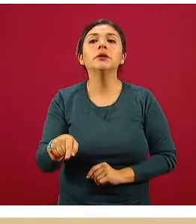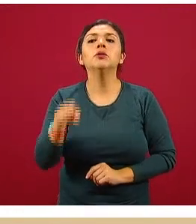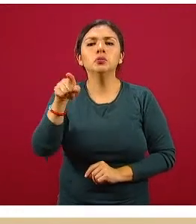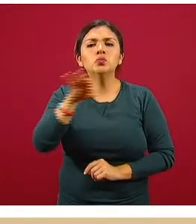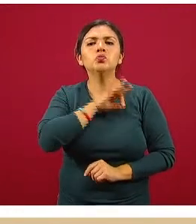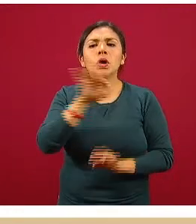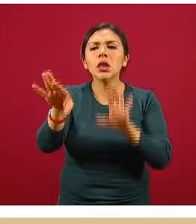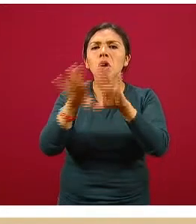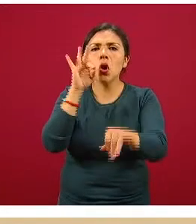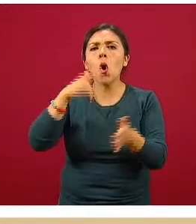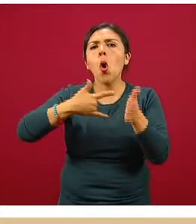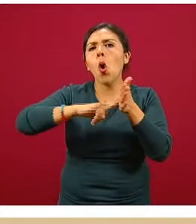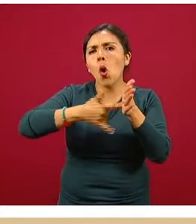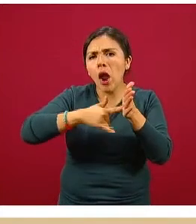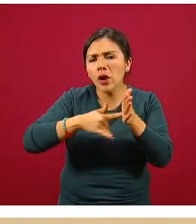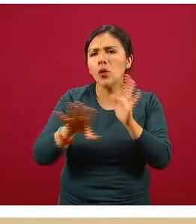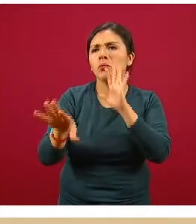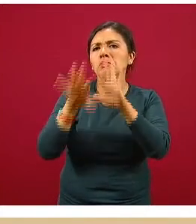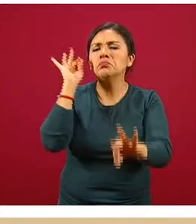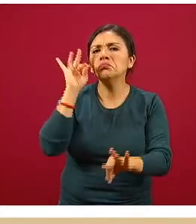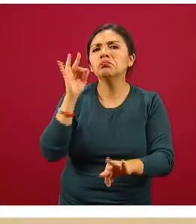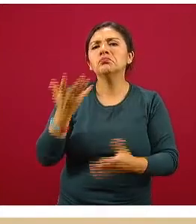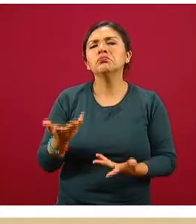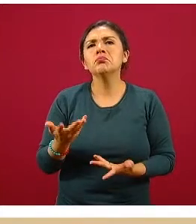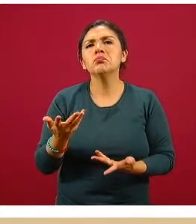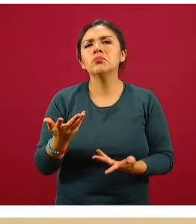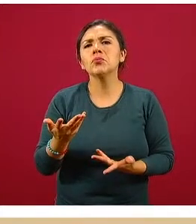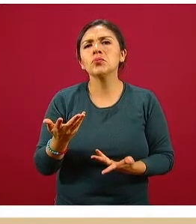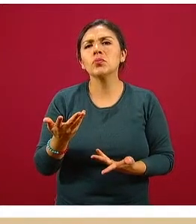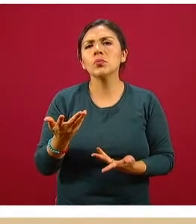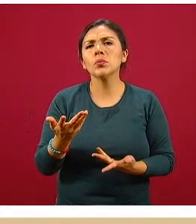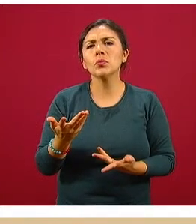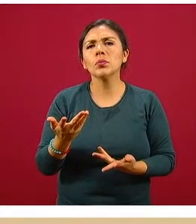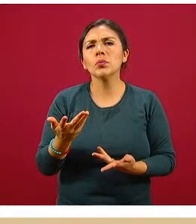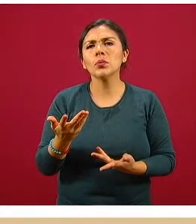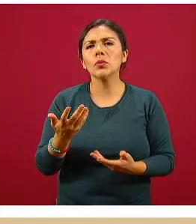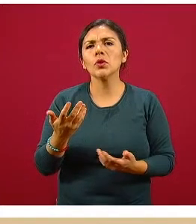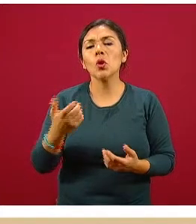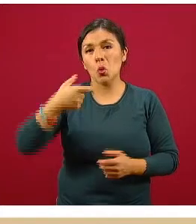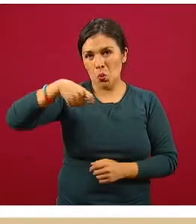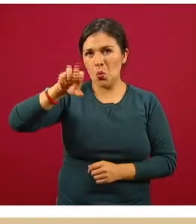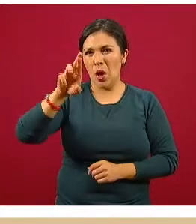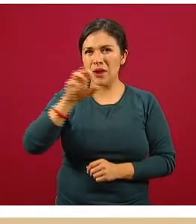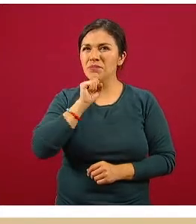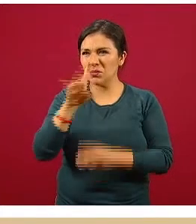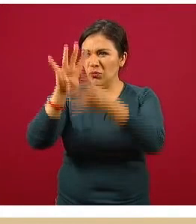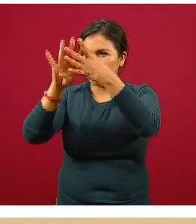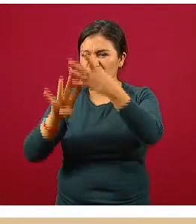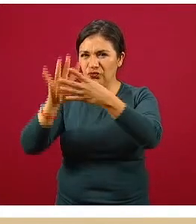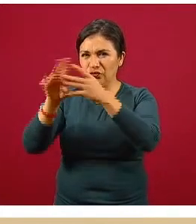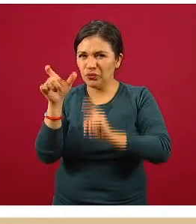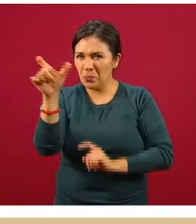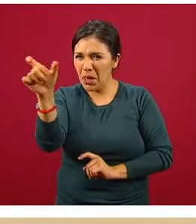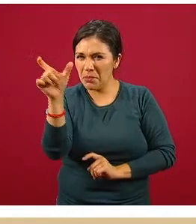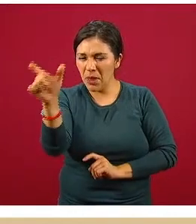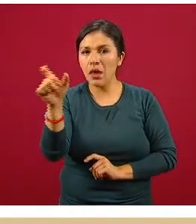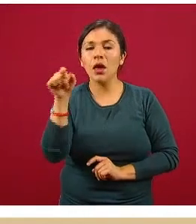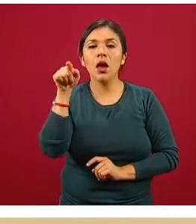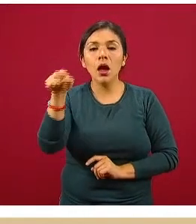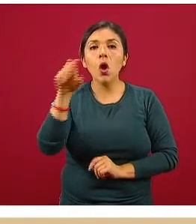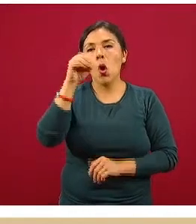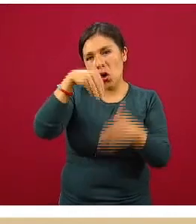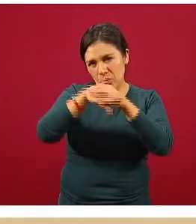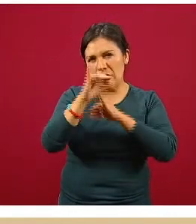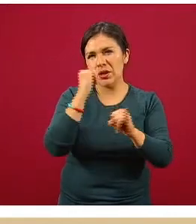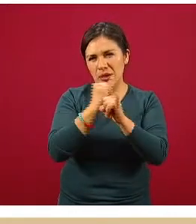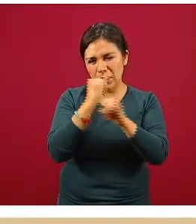se puede escoger un horario, se puede escoger que a través de QR o del sitio